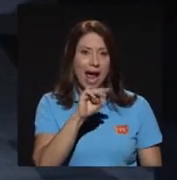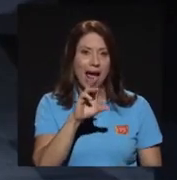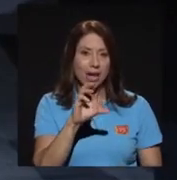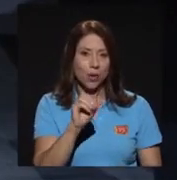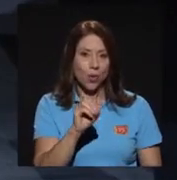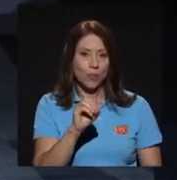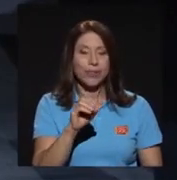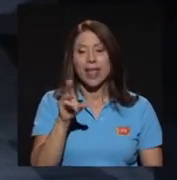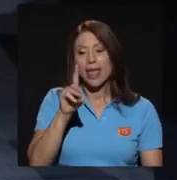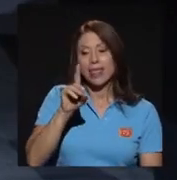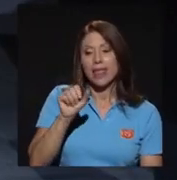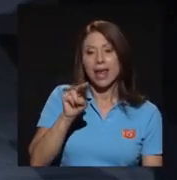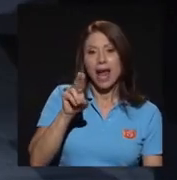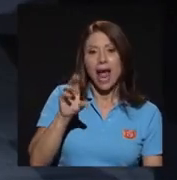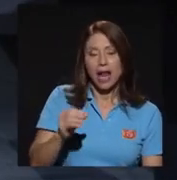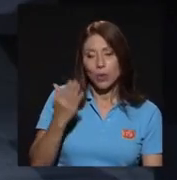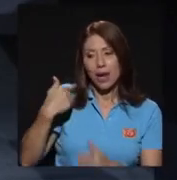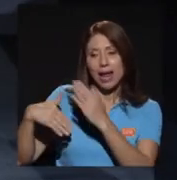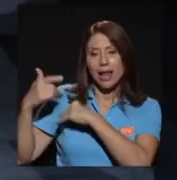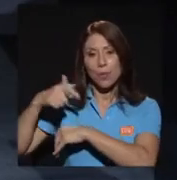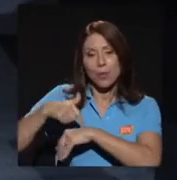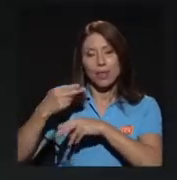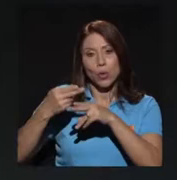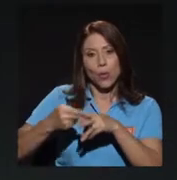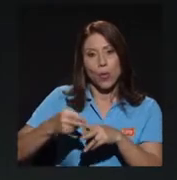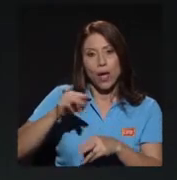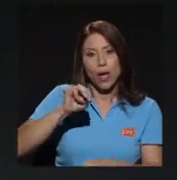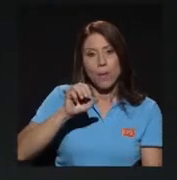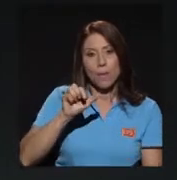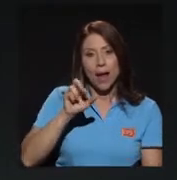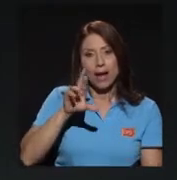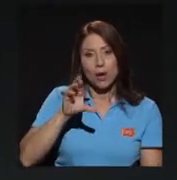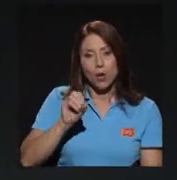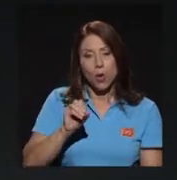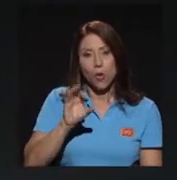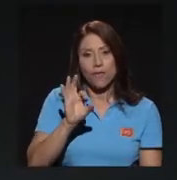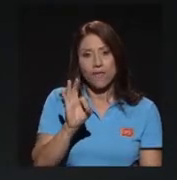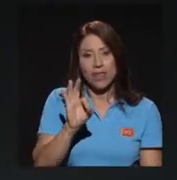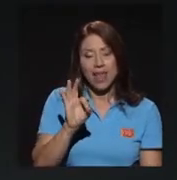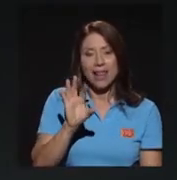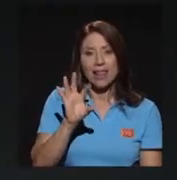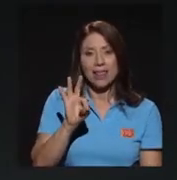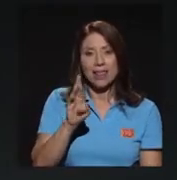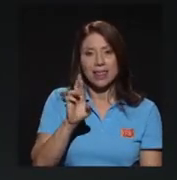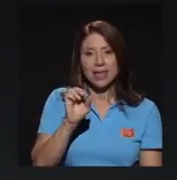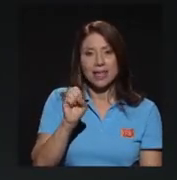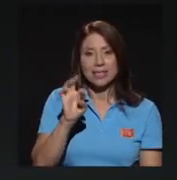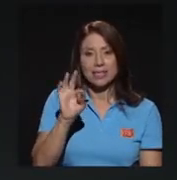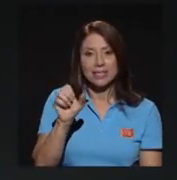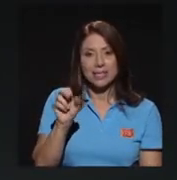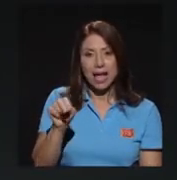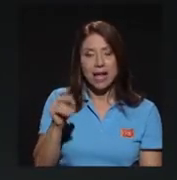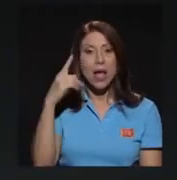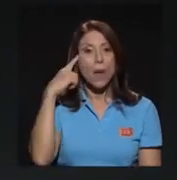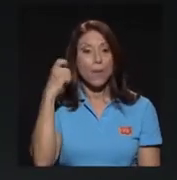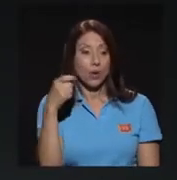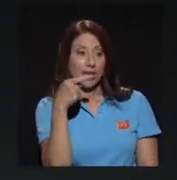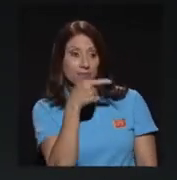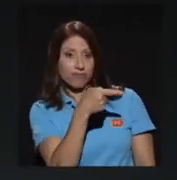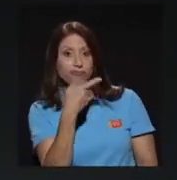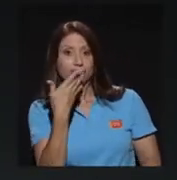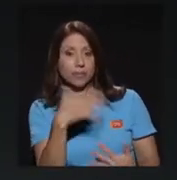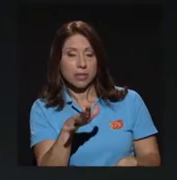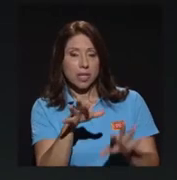marco fidel tristán y en esa época porque don wilbur tenía un importante nombramiento